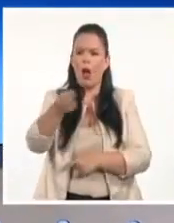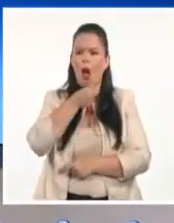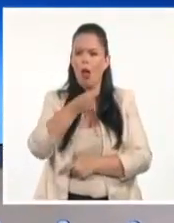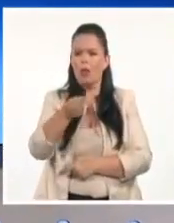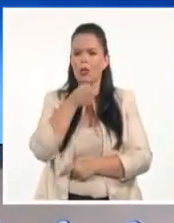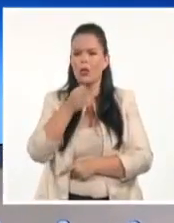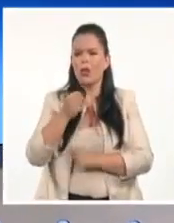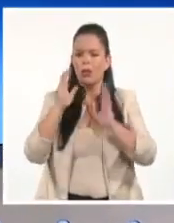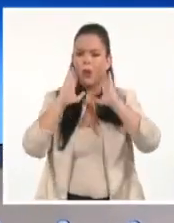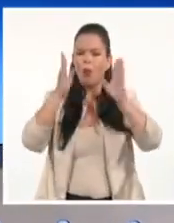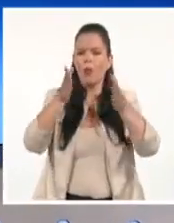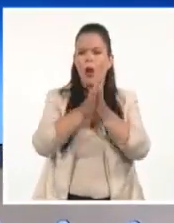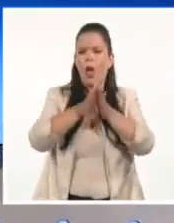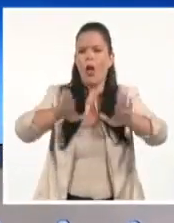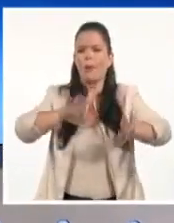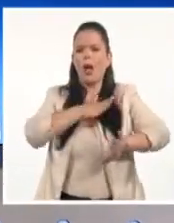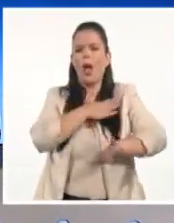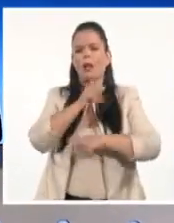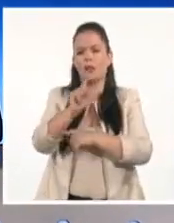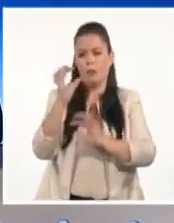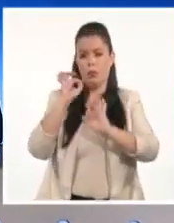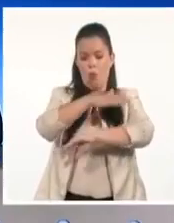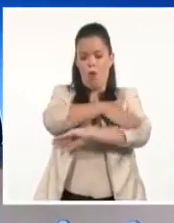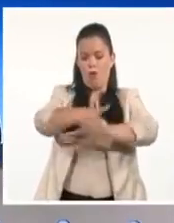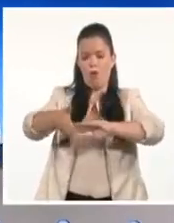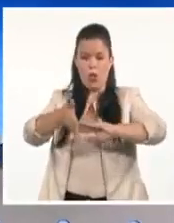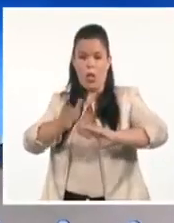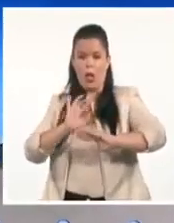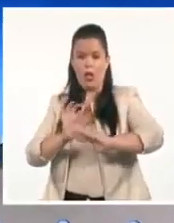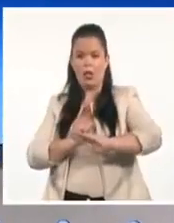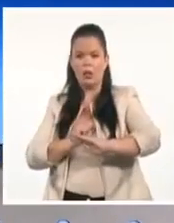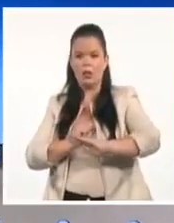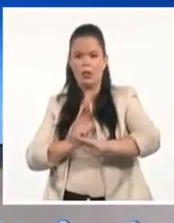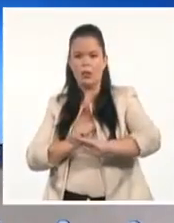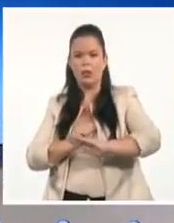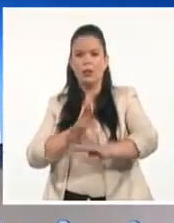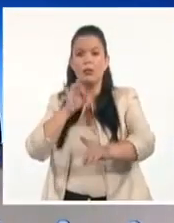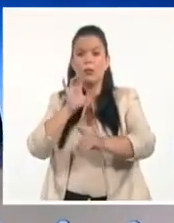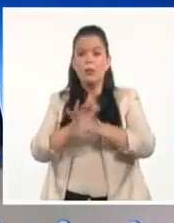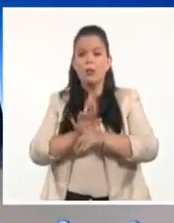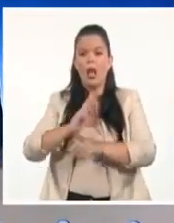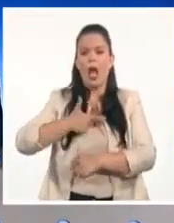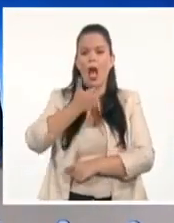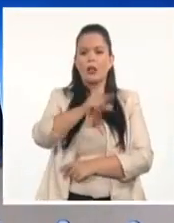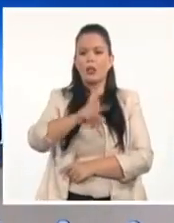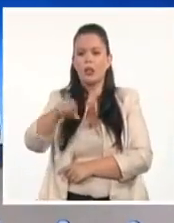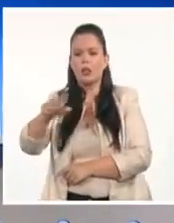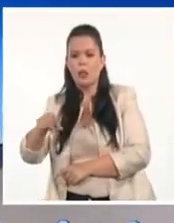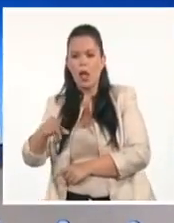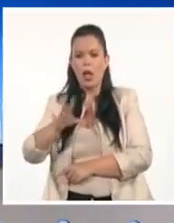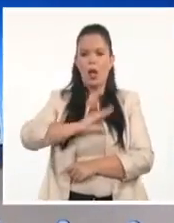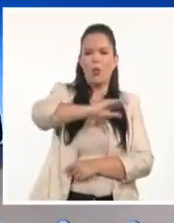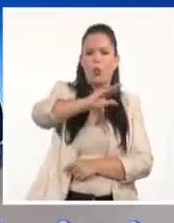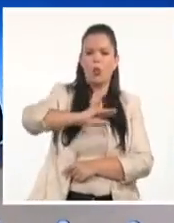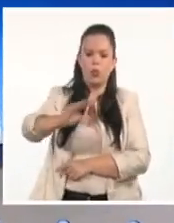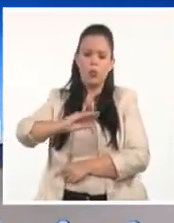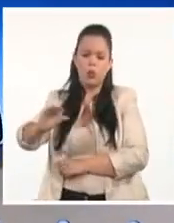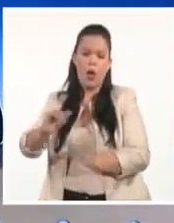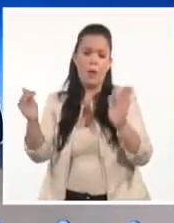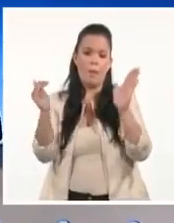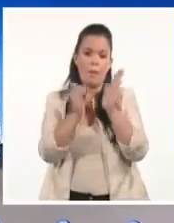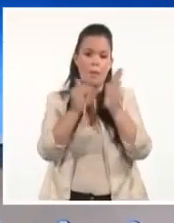en ese momento a decenas de artistas, a quienes, por cierto, le pagaron algunos millones para hablar mal de Venezuela, y que